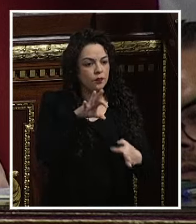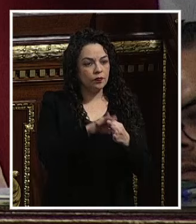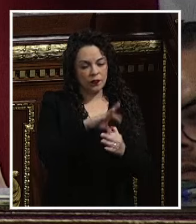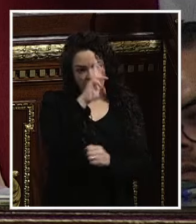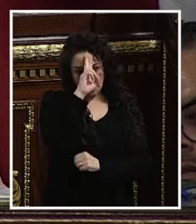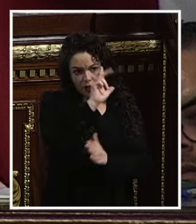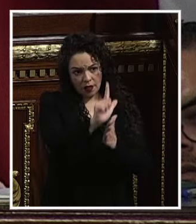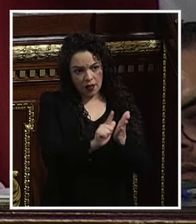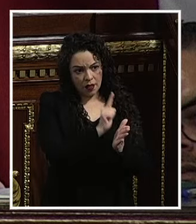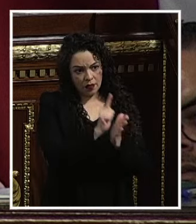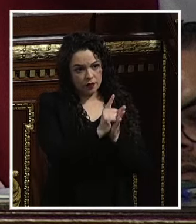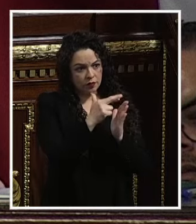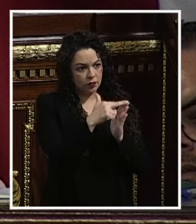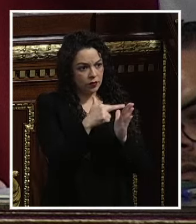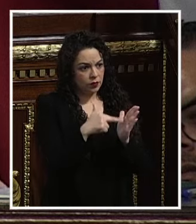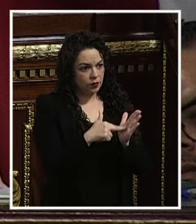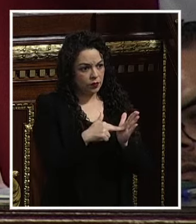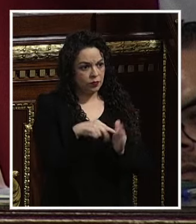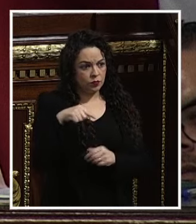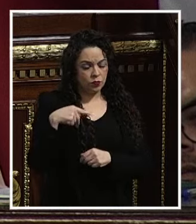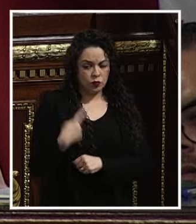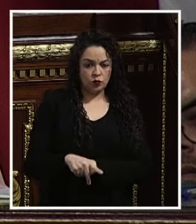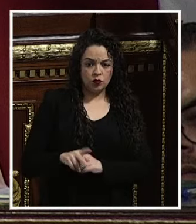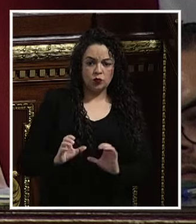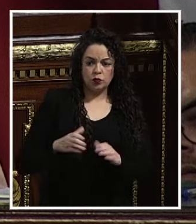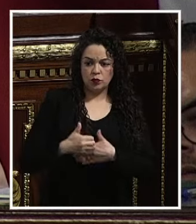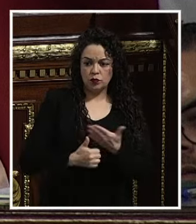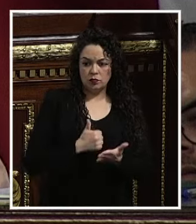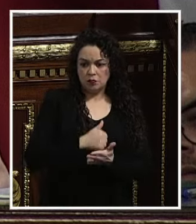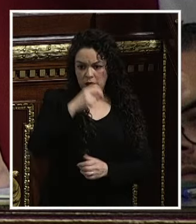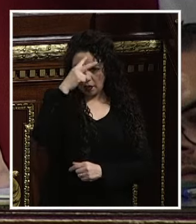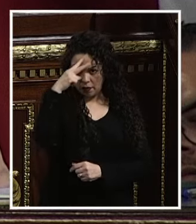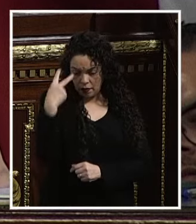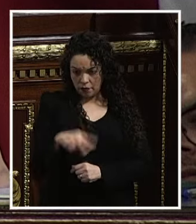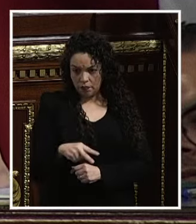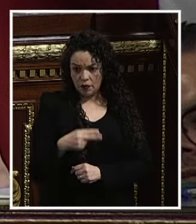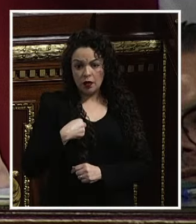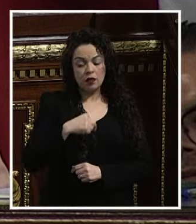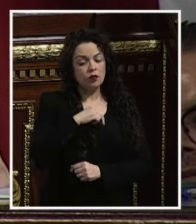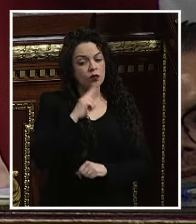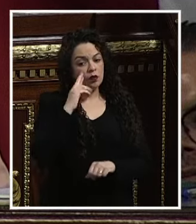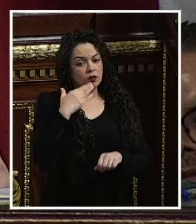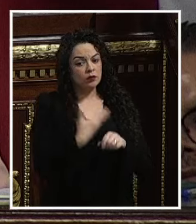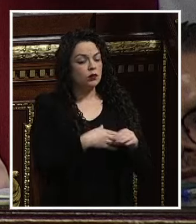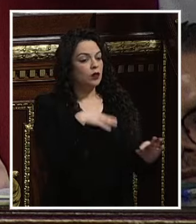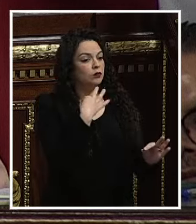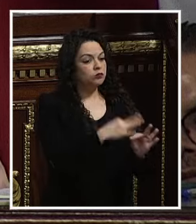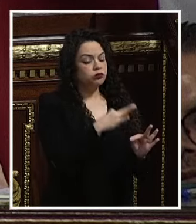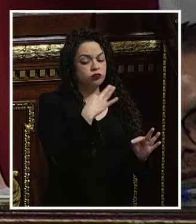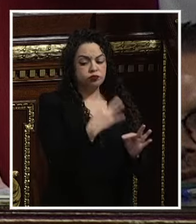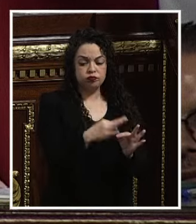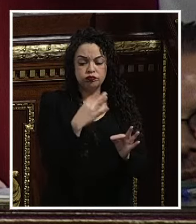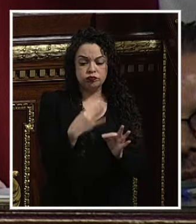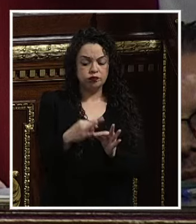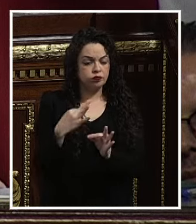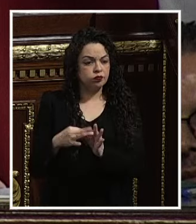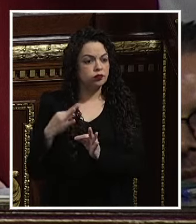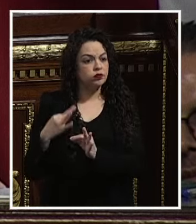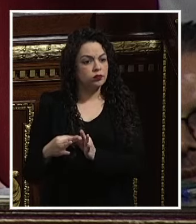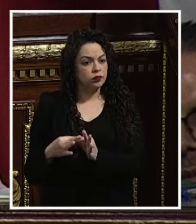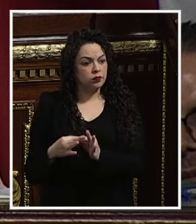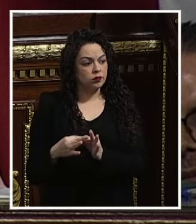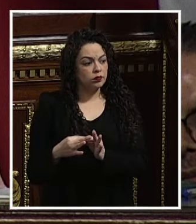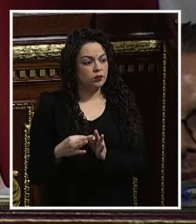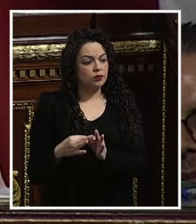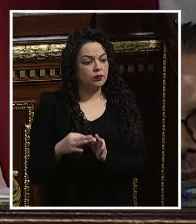que rigen este Congreso. Cumpliremos nuestras atribuciones anteponiendo el adecuado desahogo